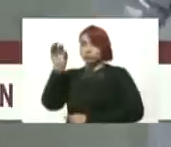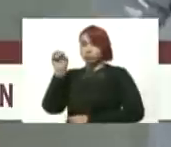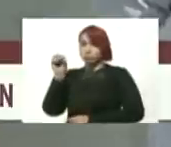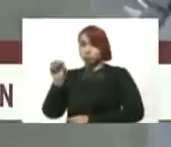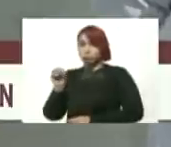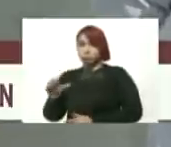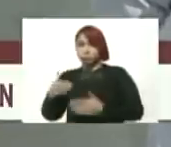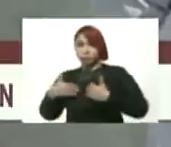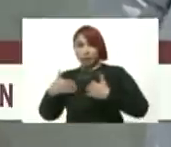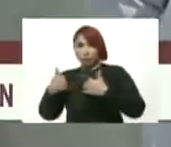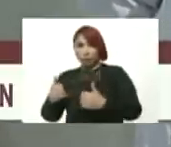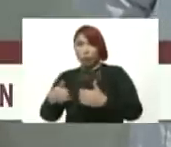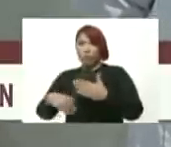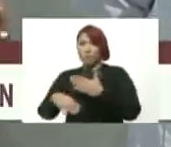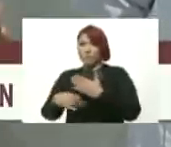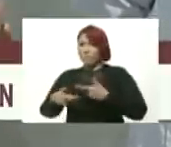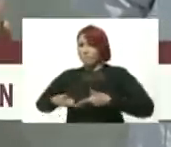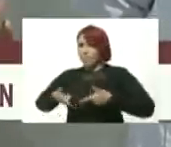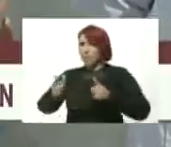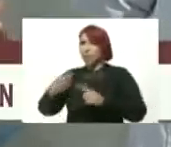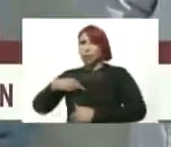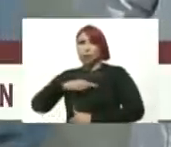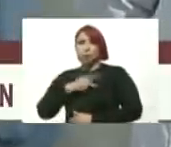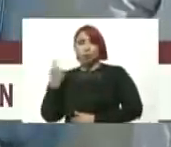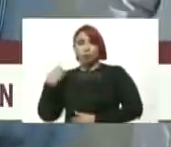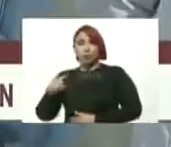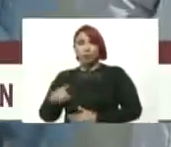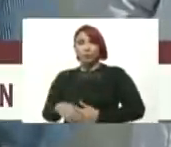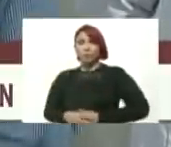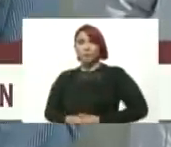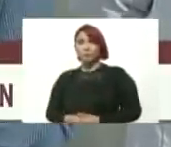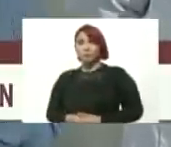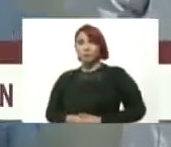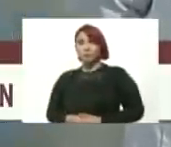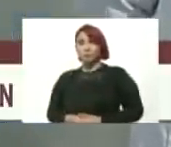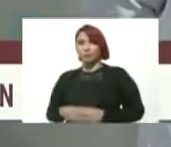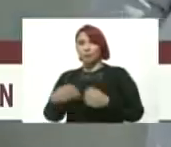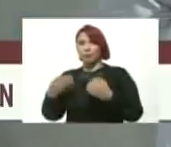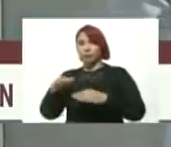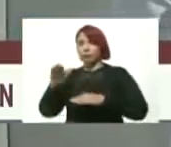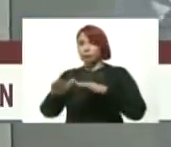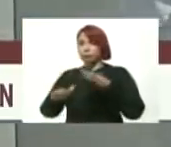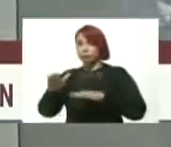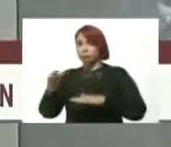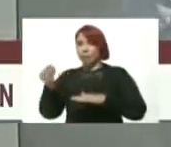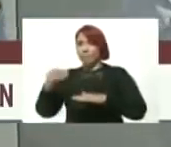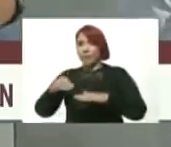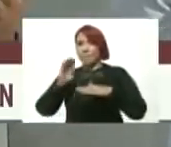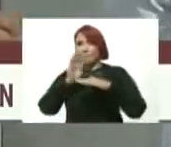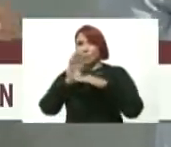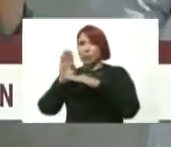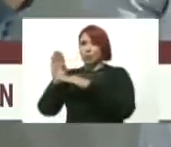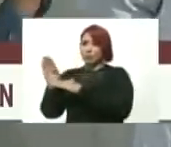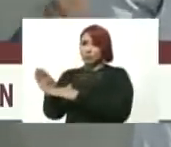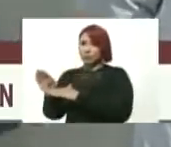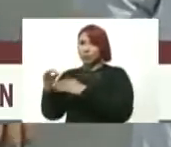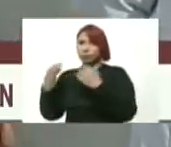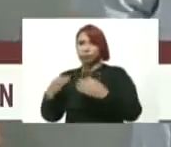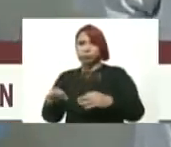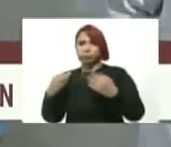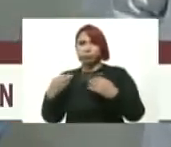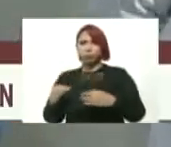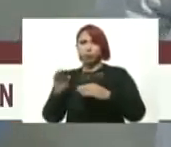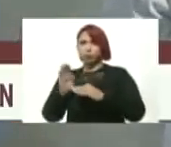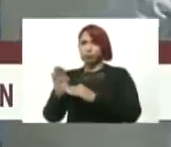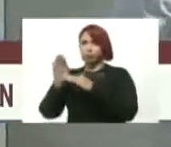la salud va a permitir que nosotros tengamos una normalidad más protegida una normalidad bio